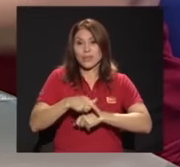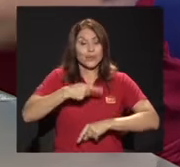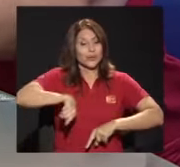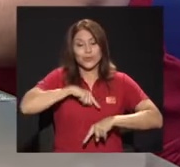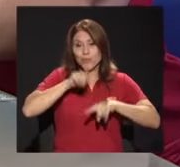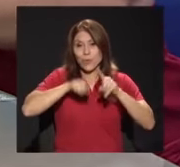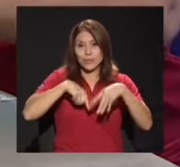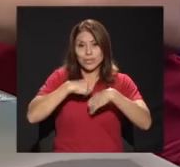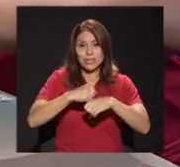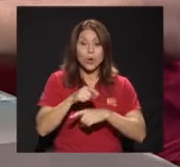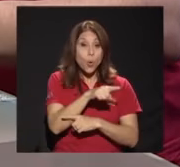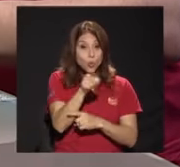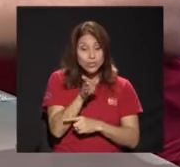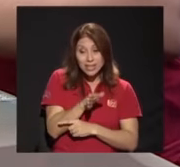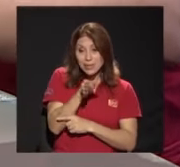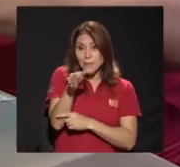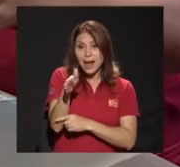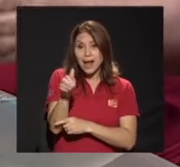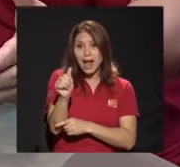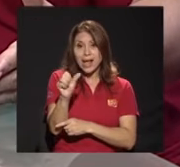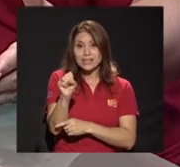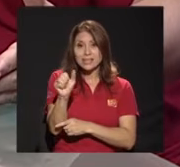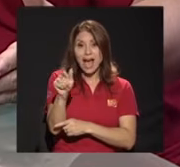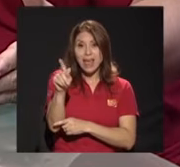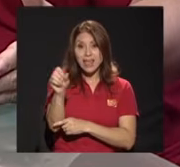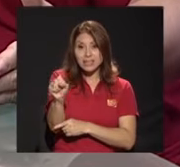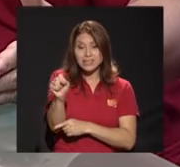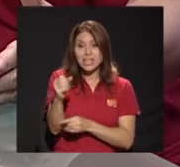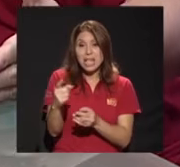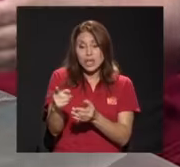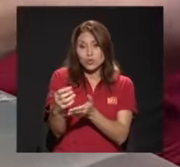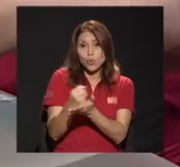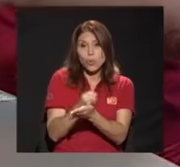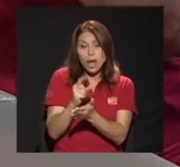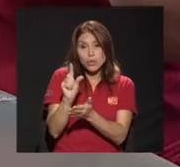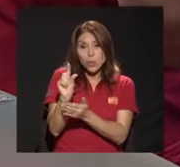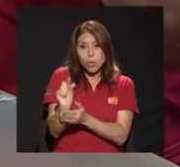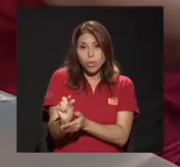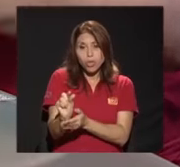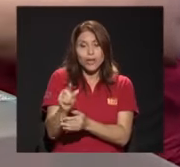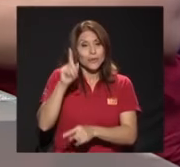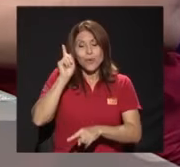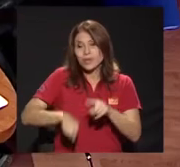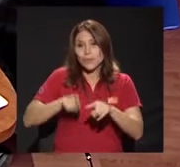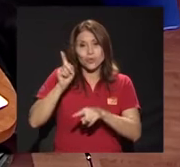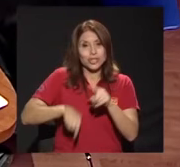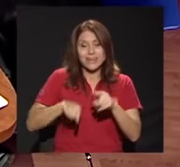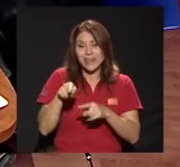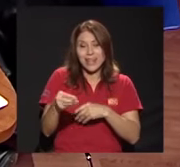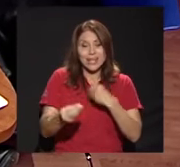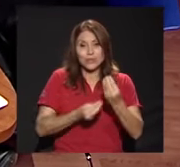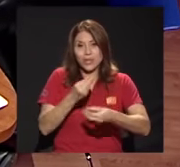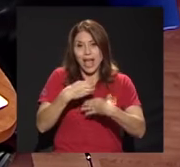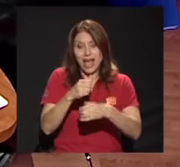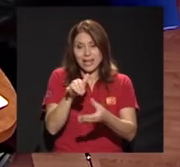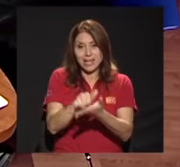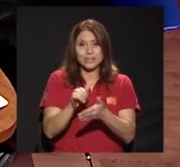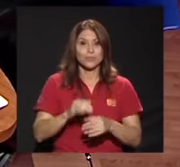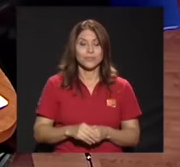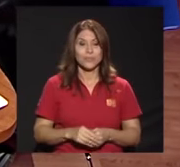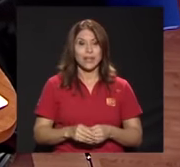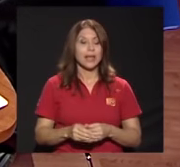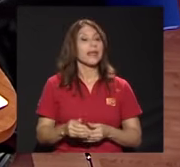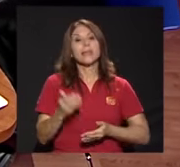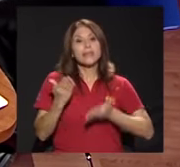asadas y con lo que están cobrando por la tarifa no es posible, ¿verdad? Bueno, que ellos tenemos compren, una pregunta de las asadas, por cierto. Dice. Okay. Tal vez para